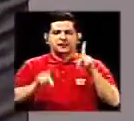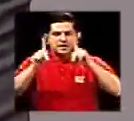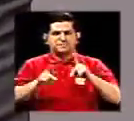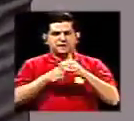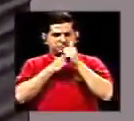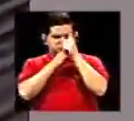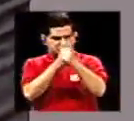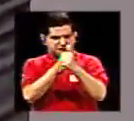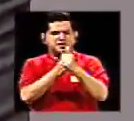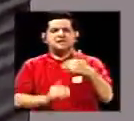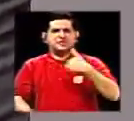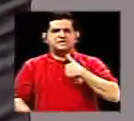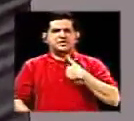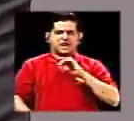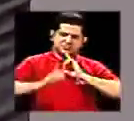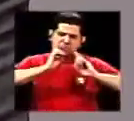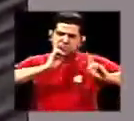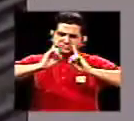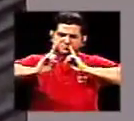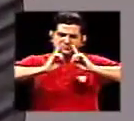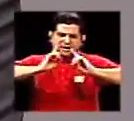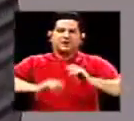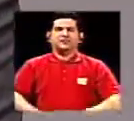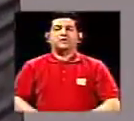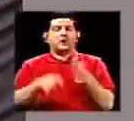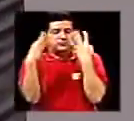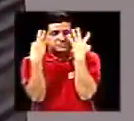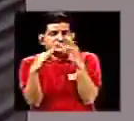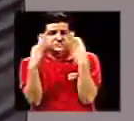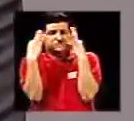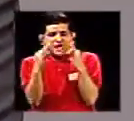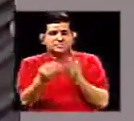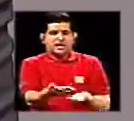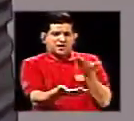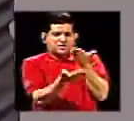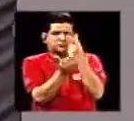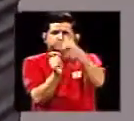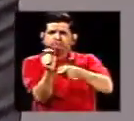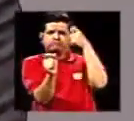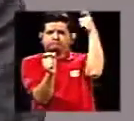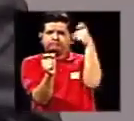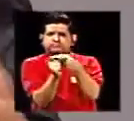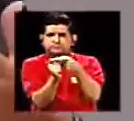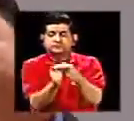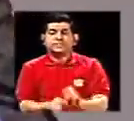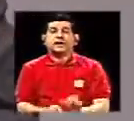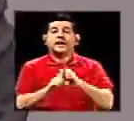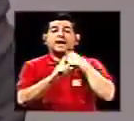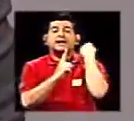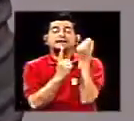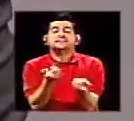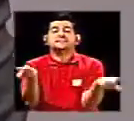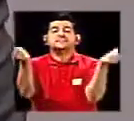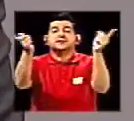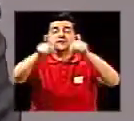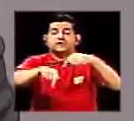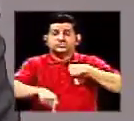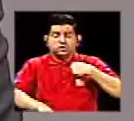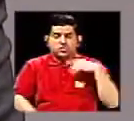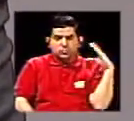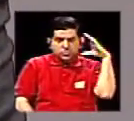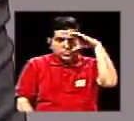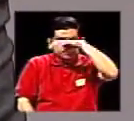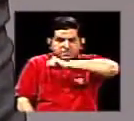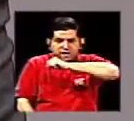con cierto liderazgo en el diálogo, tratando de hacer propuestas muy concretas. Se dan las condiciones que podía uno percibir, que